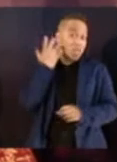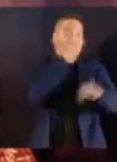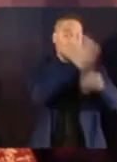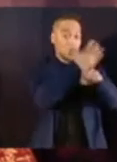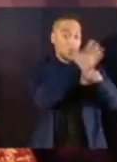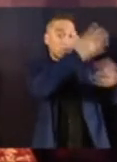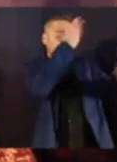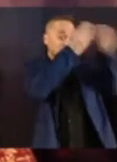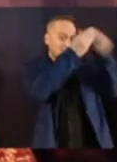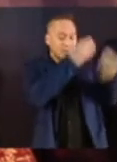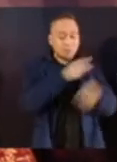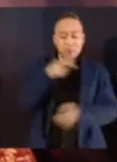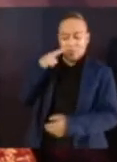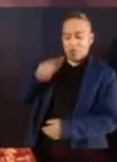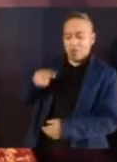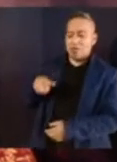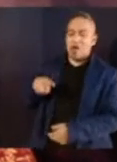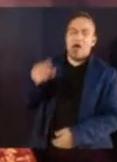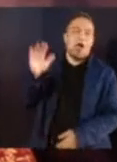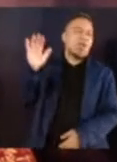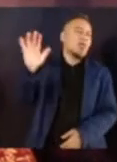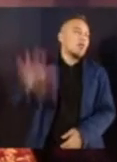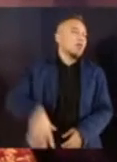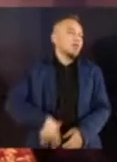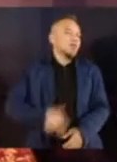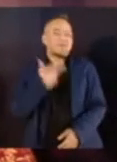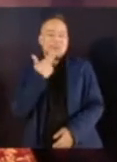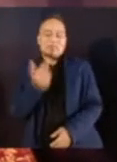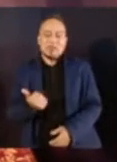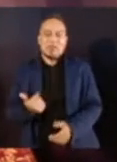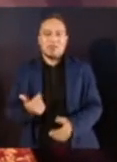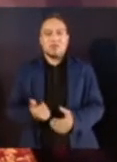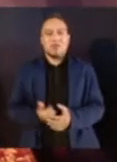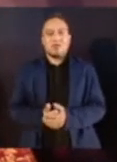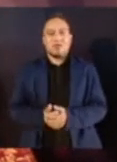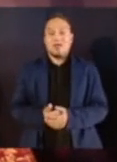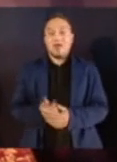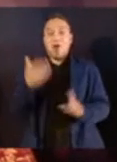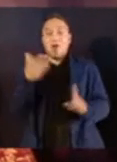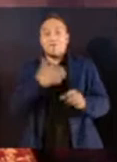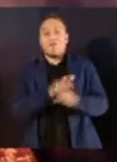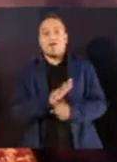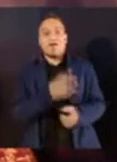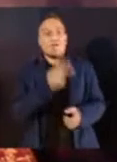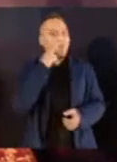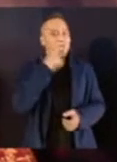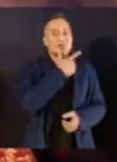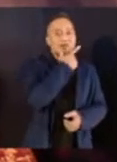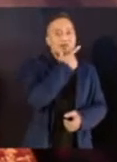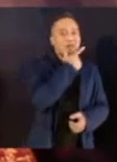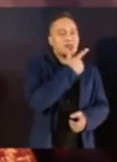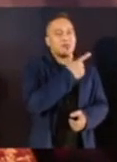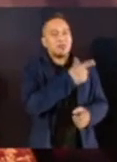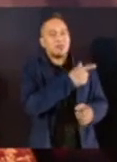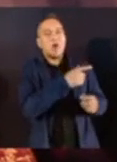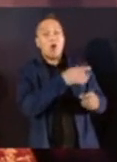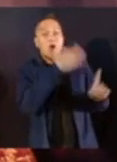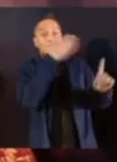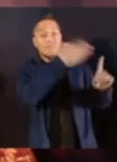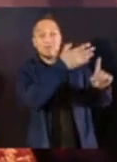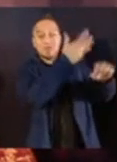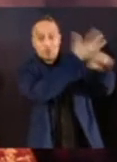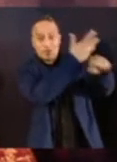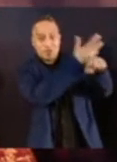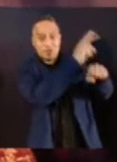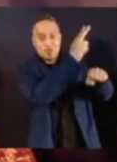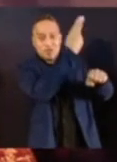decía en inglés y básicamente lo que se hacía y los criterios que se tomaban en las universidades